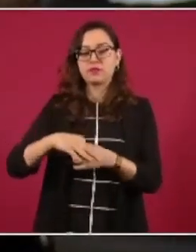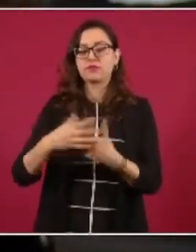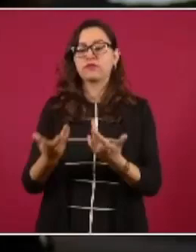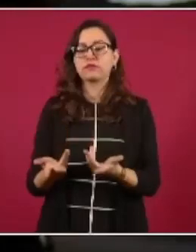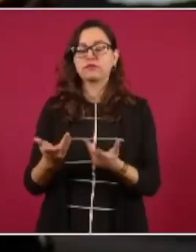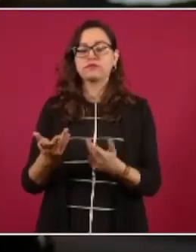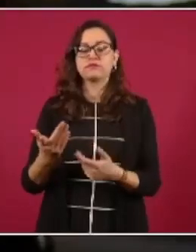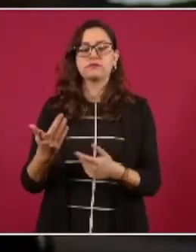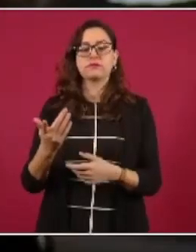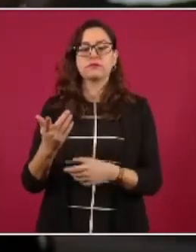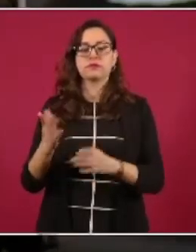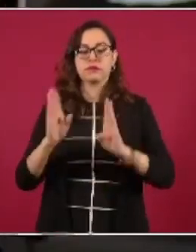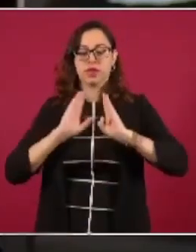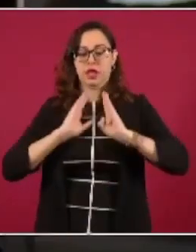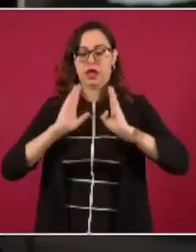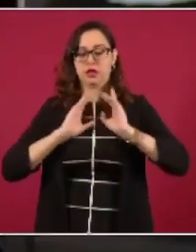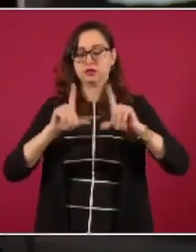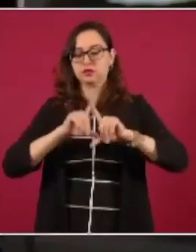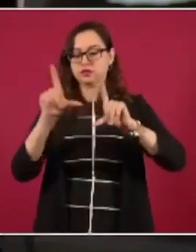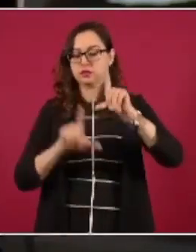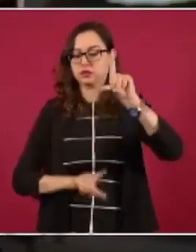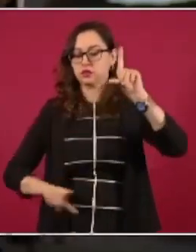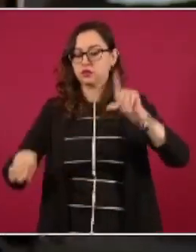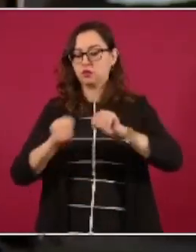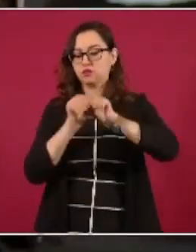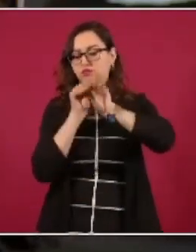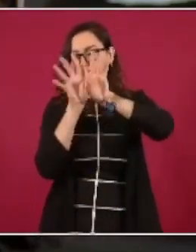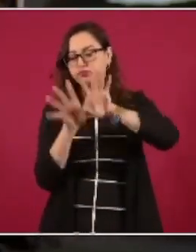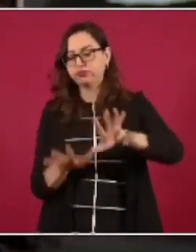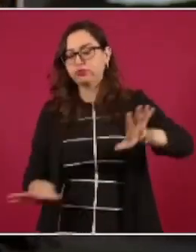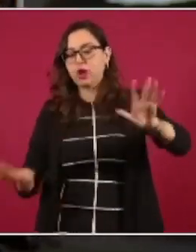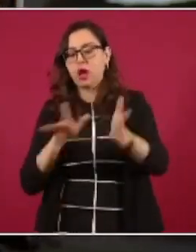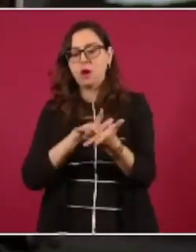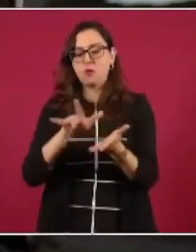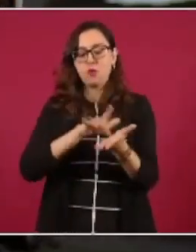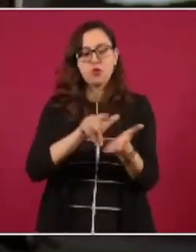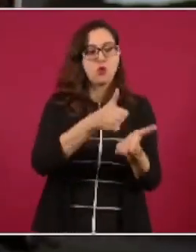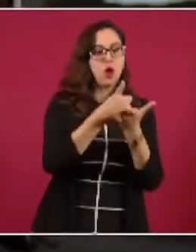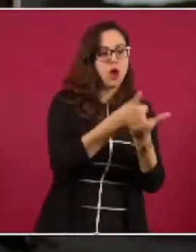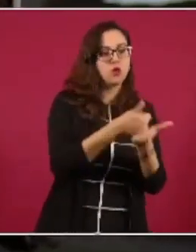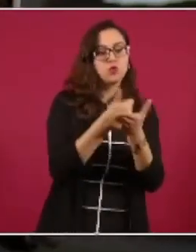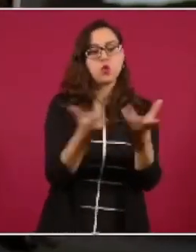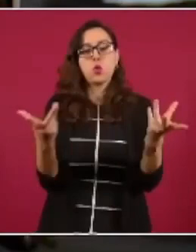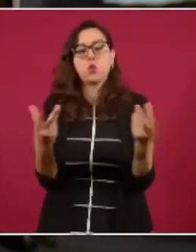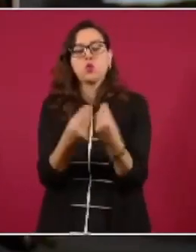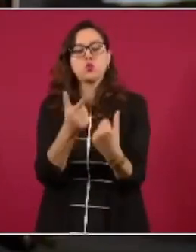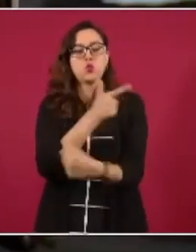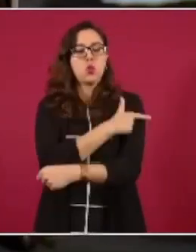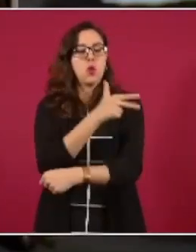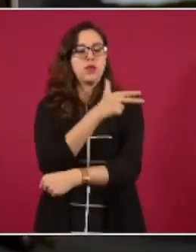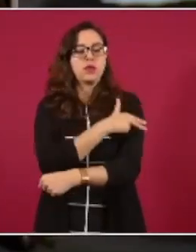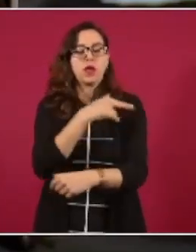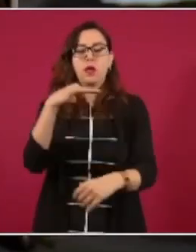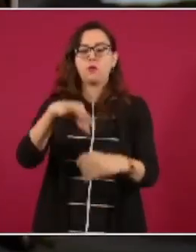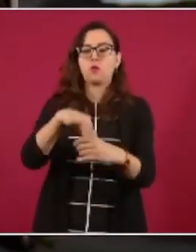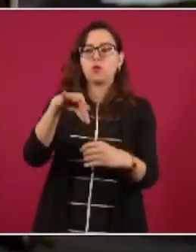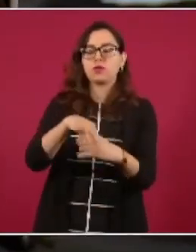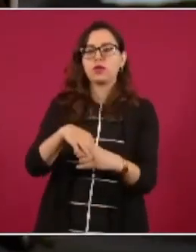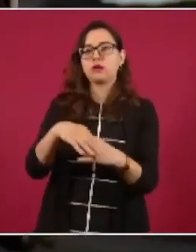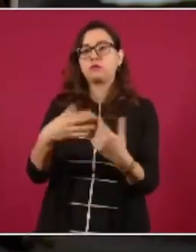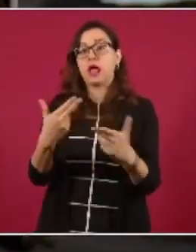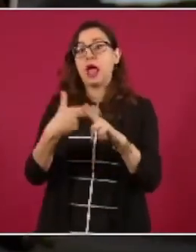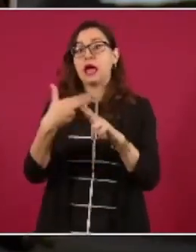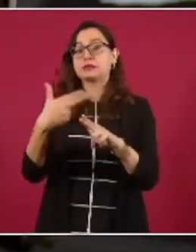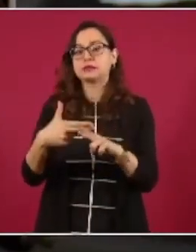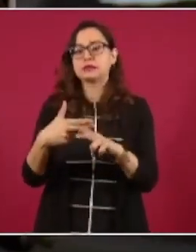de la presencia del Ejército Mexicano en apoyo a labores de seguridad de la Guardia Nacional. Consultarle si se